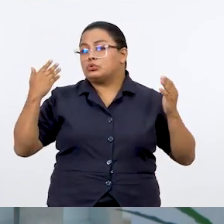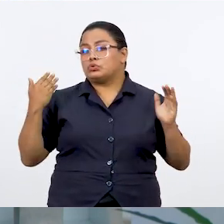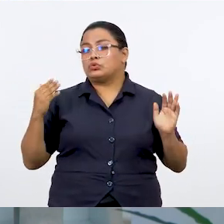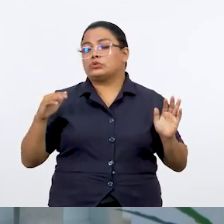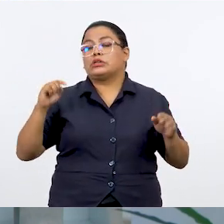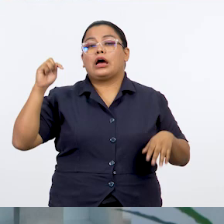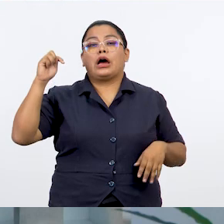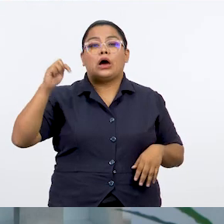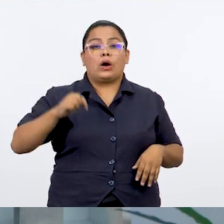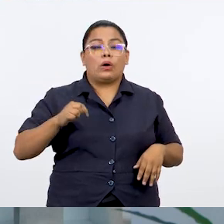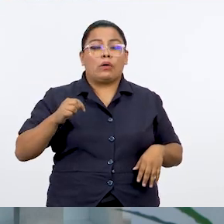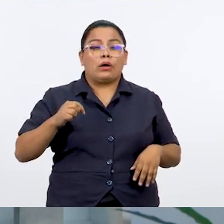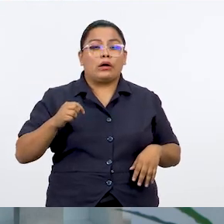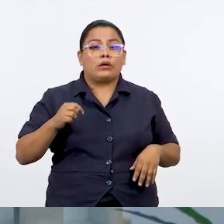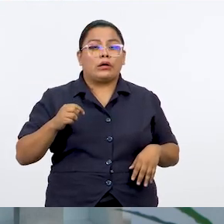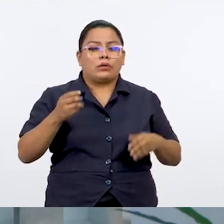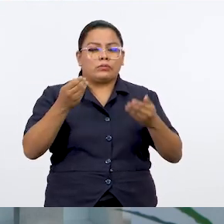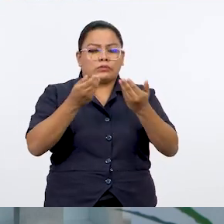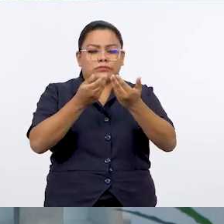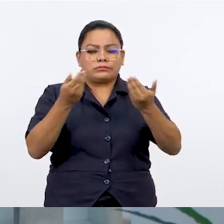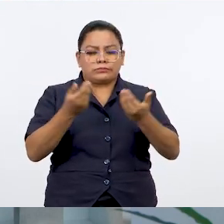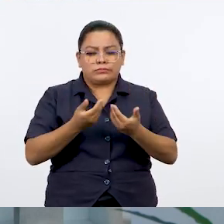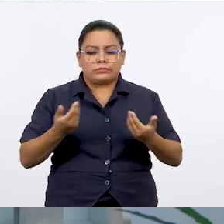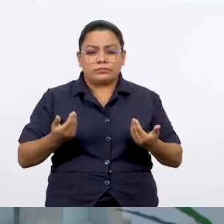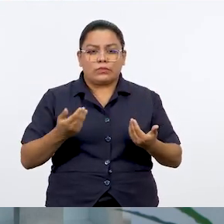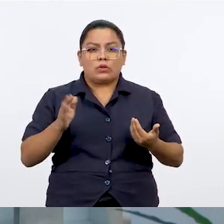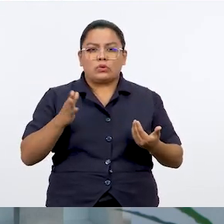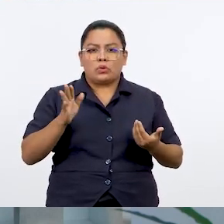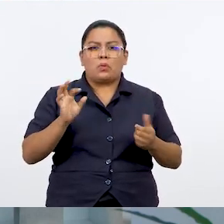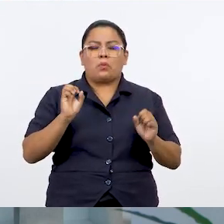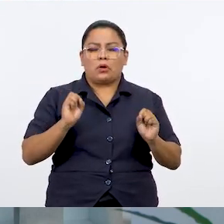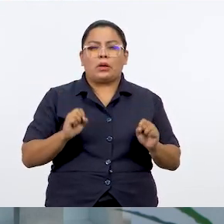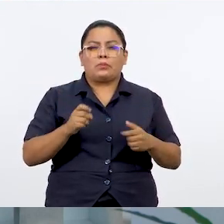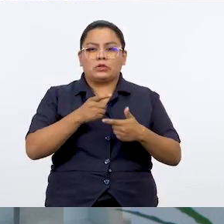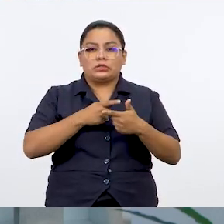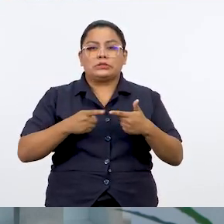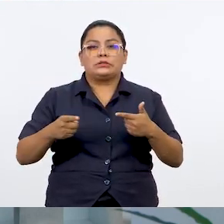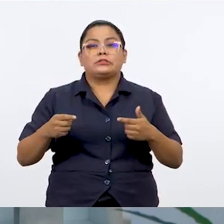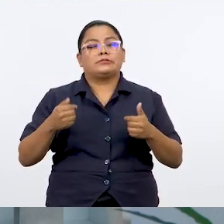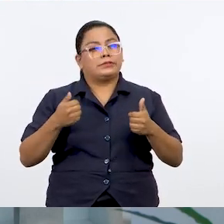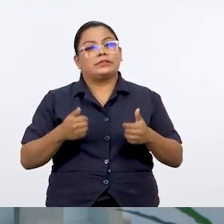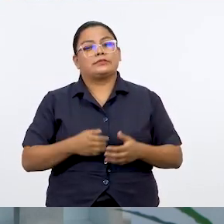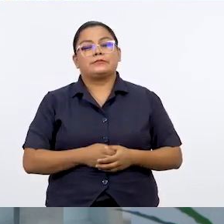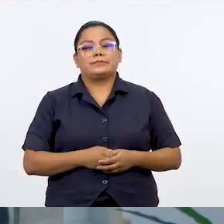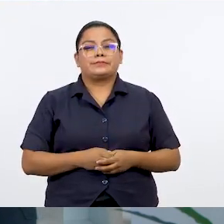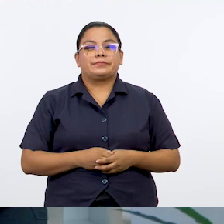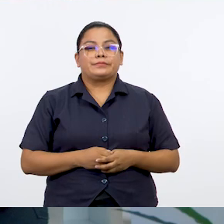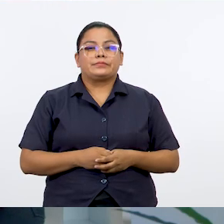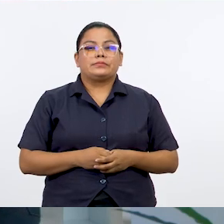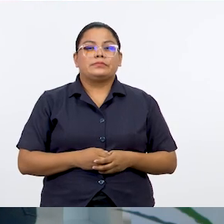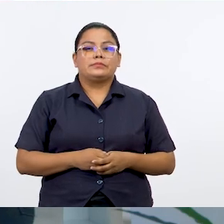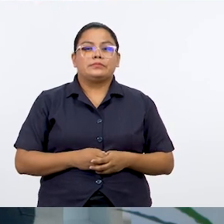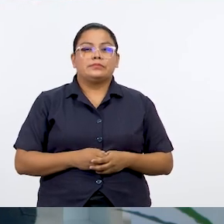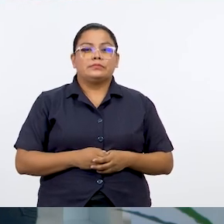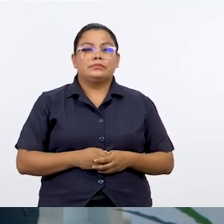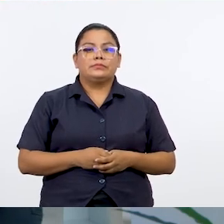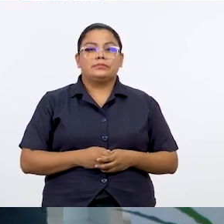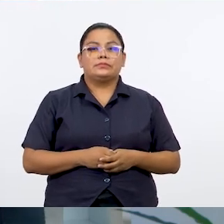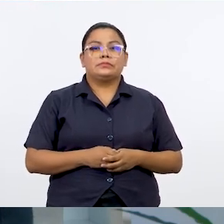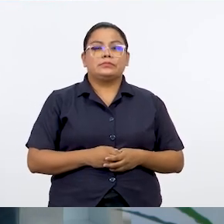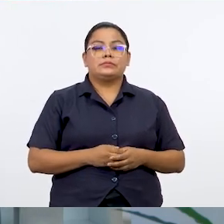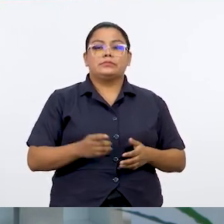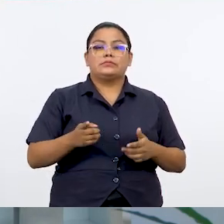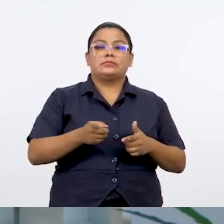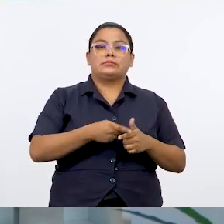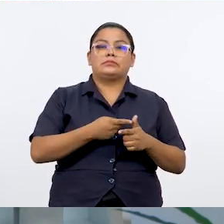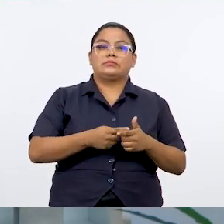caso se trata como de repartir. Yo creo que podemos utilizar la división. Me parece. ¿Qué tal si escribimos